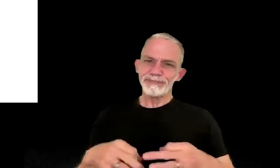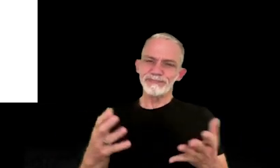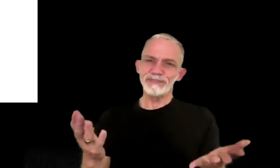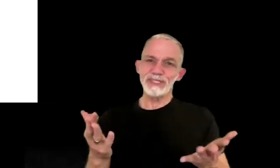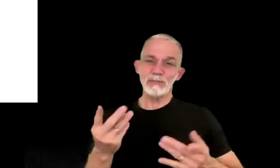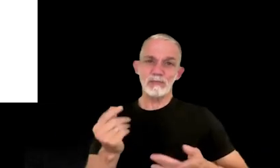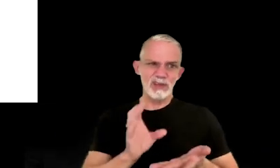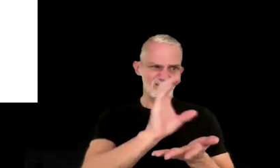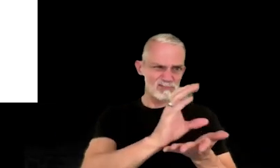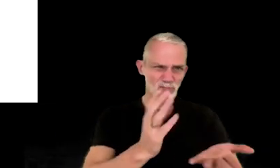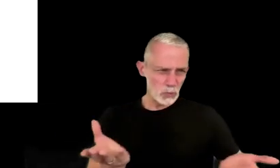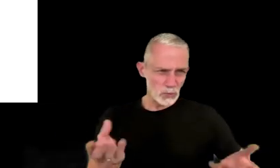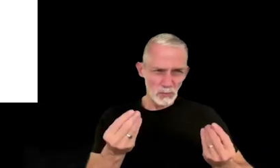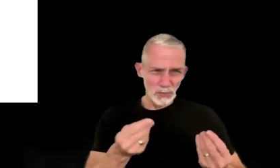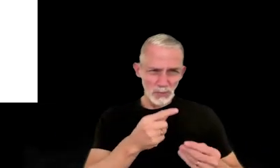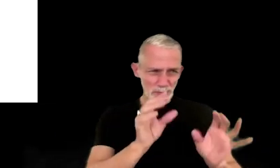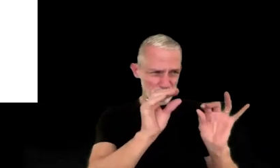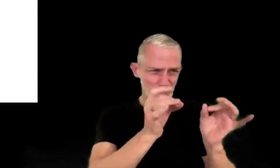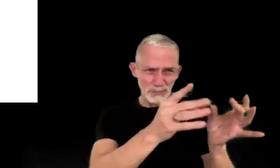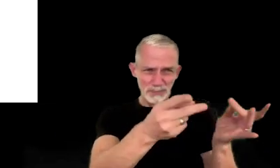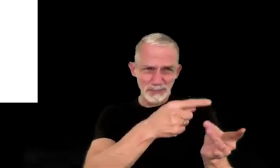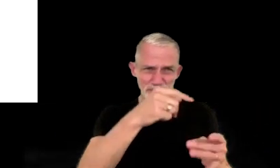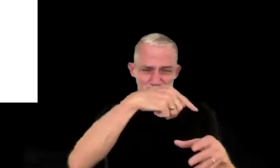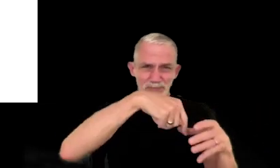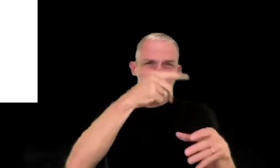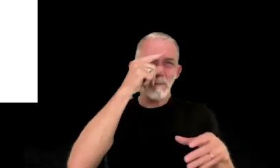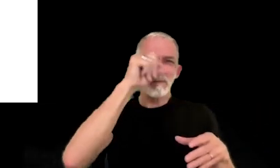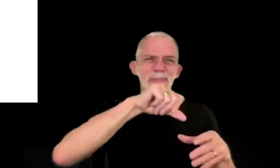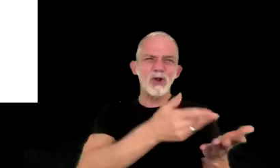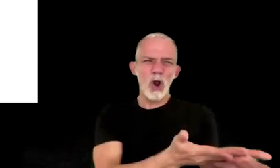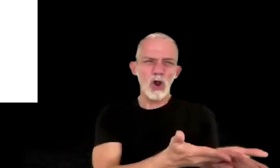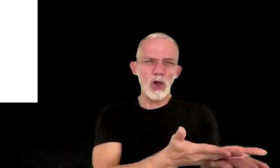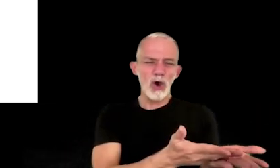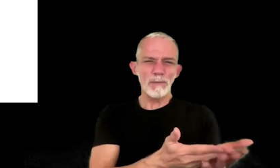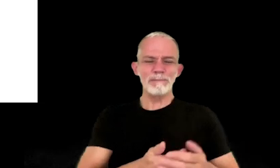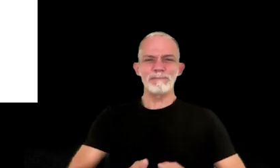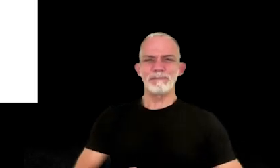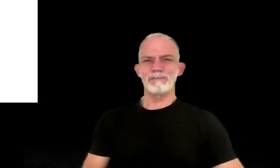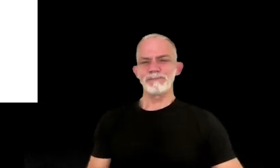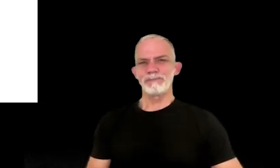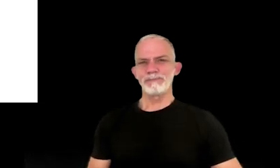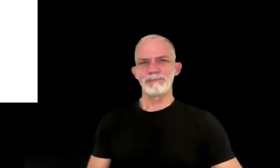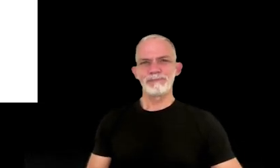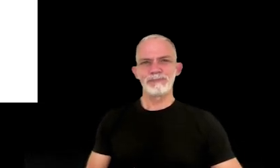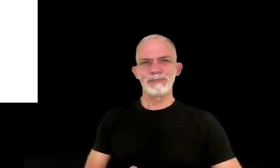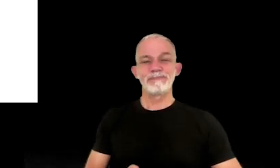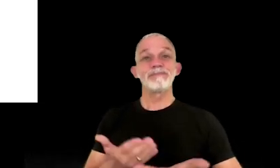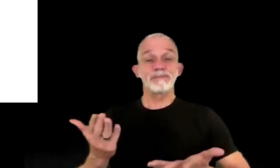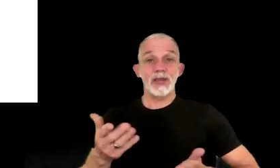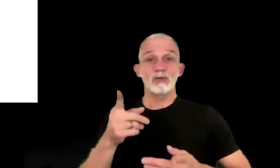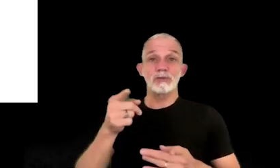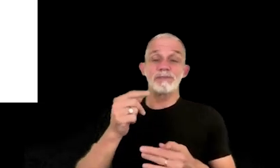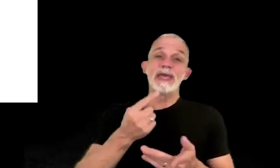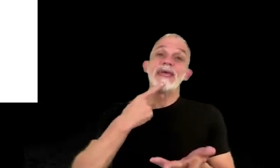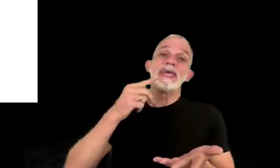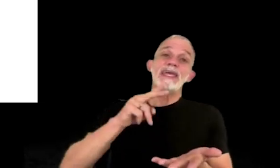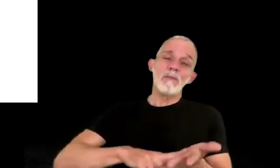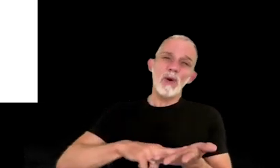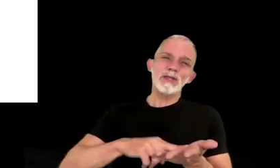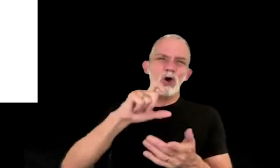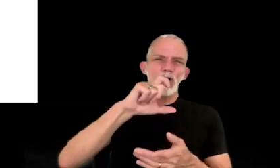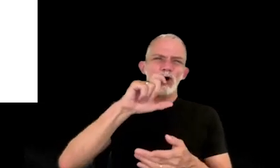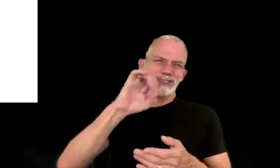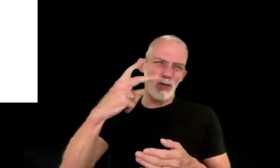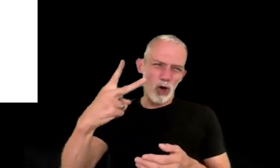que cobrar subsidios aquellos que desarrollan actividades relacionadas con los combustibles fósiles. La aplicación del impuesto al carbono que estuvimos